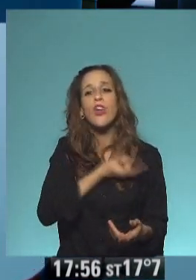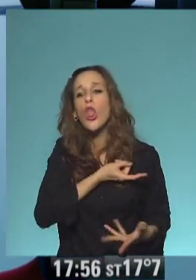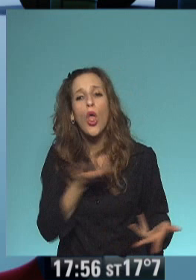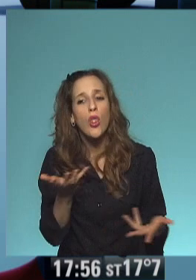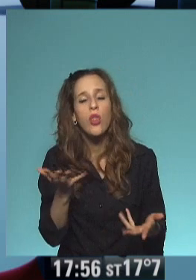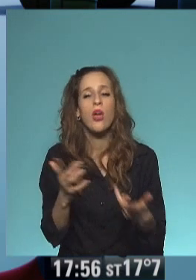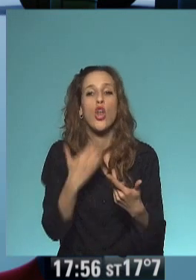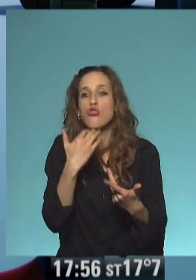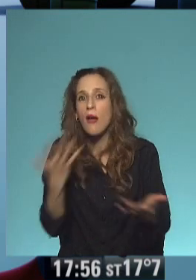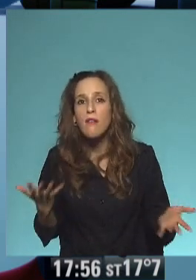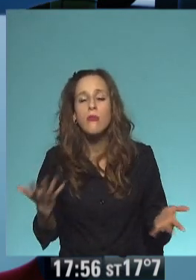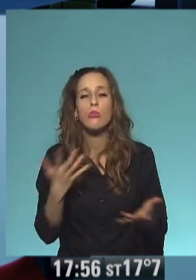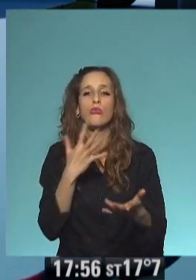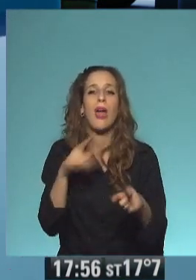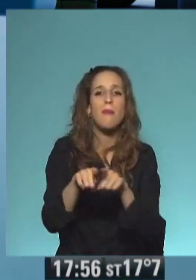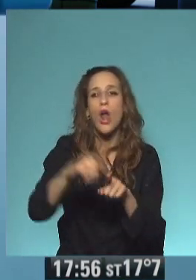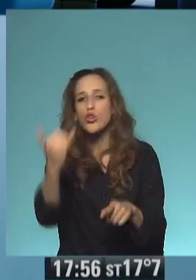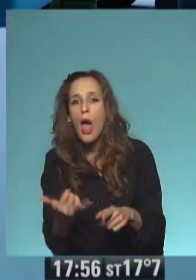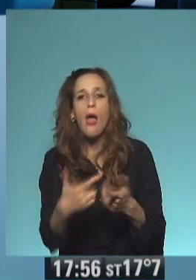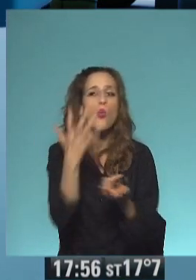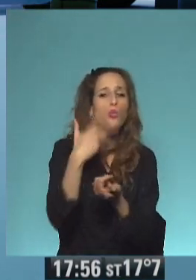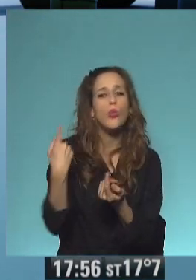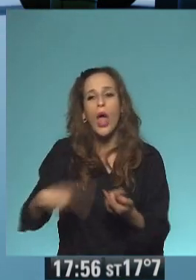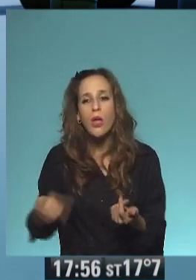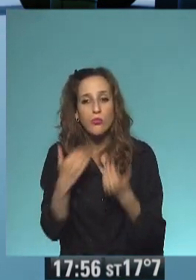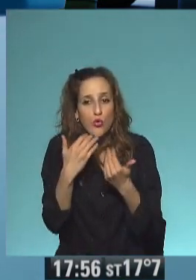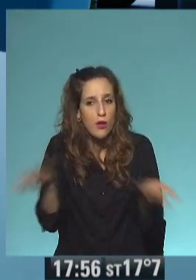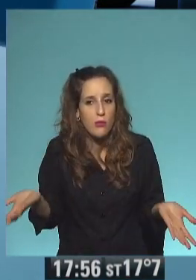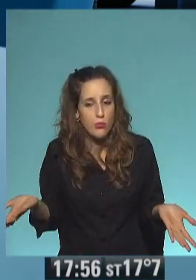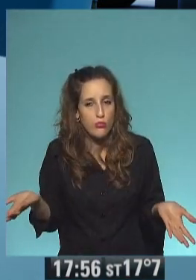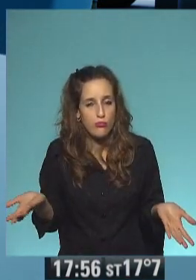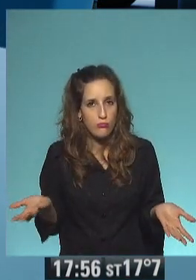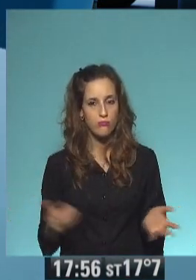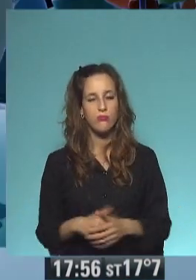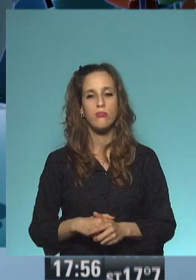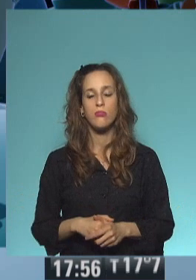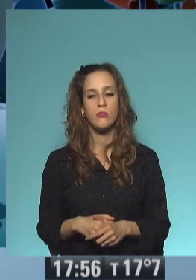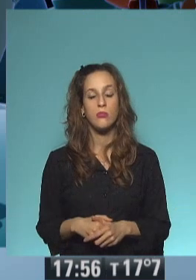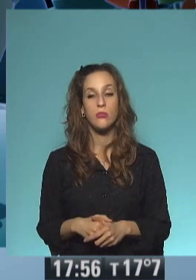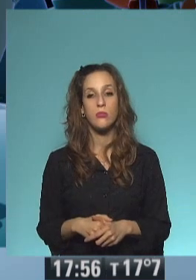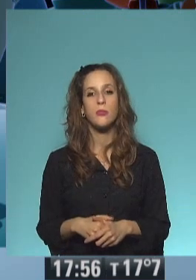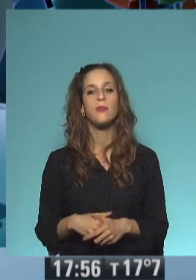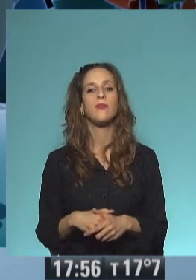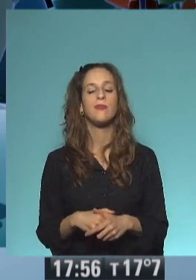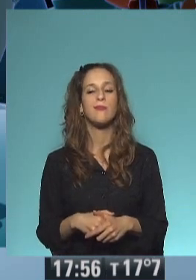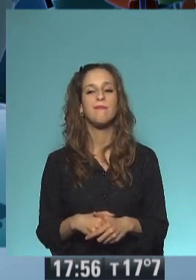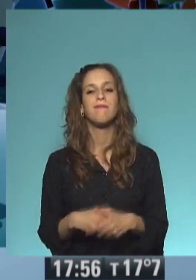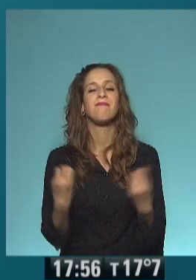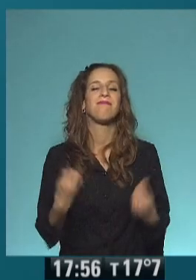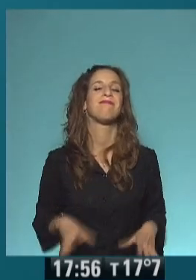vivís, ni si tenés hermanos o qué cosas te gustan, además del fútbol. Bueno, más o menos.